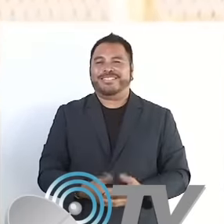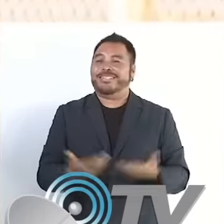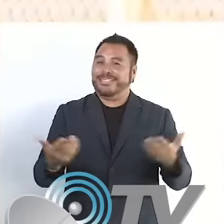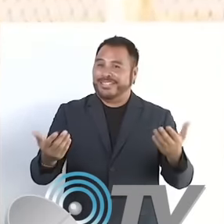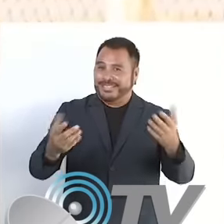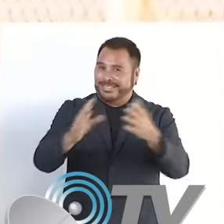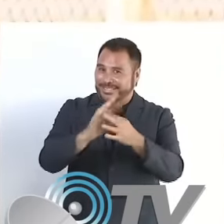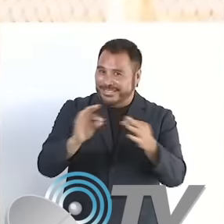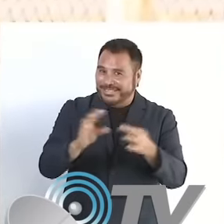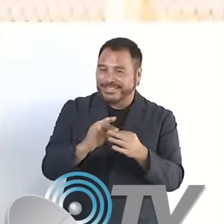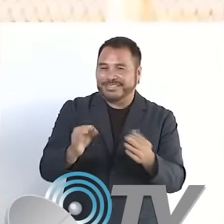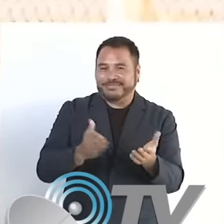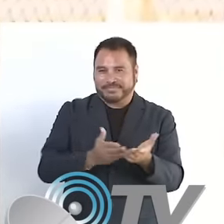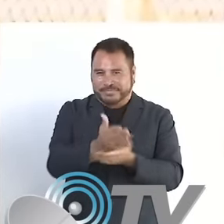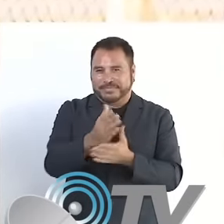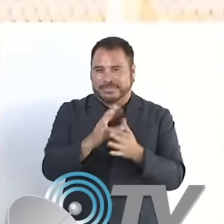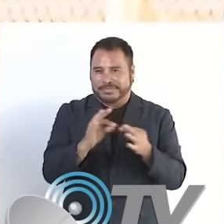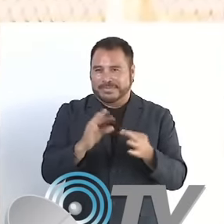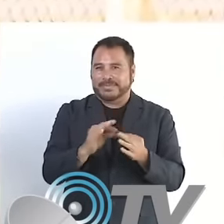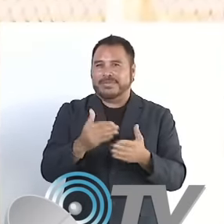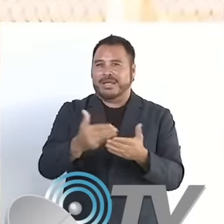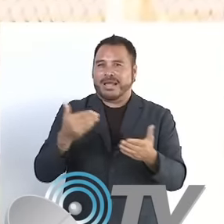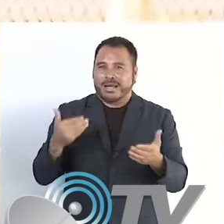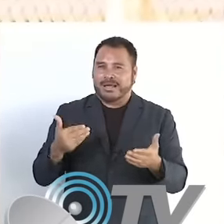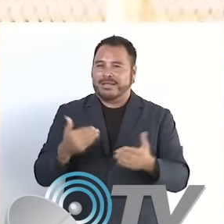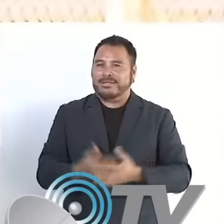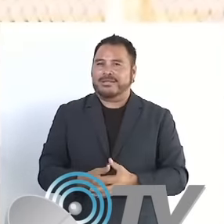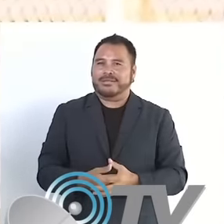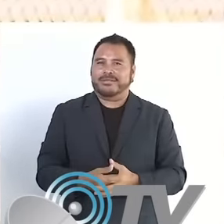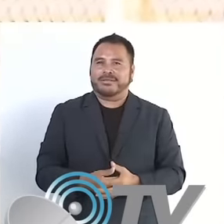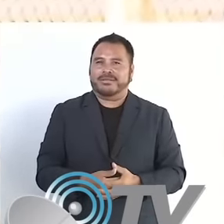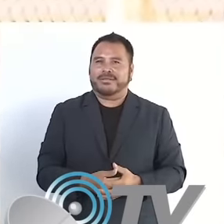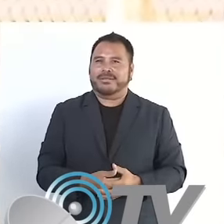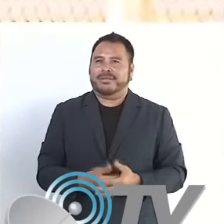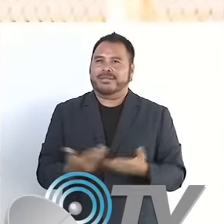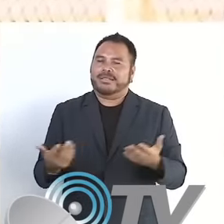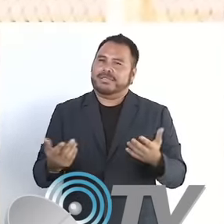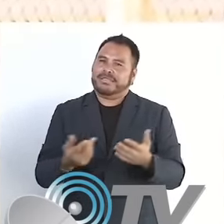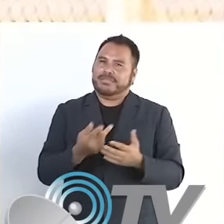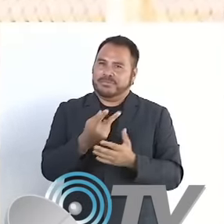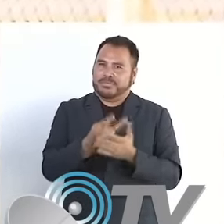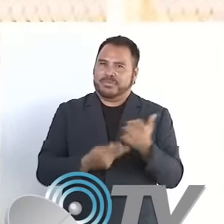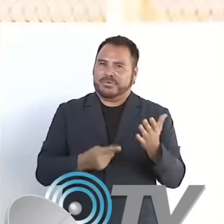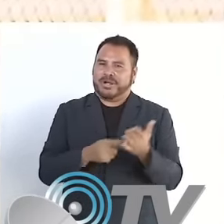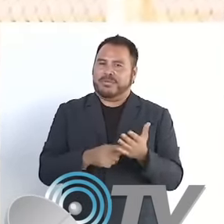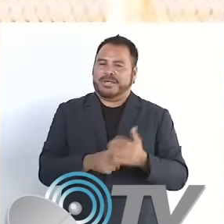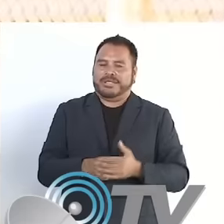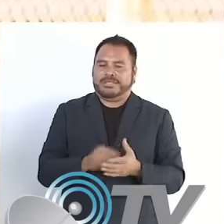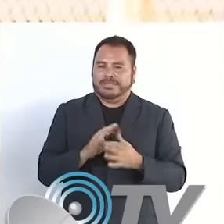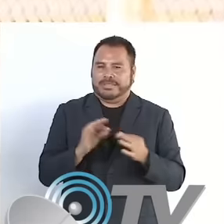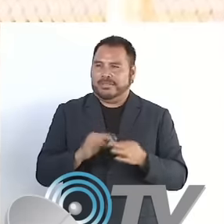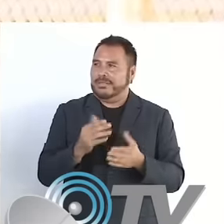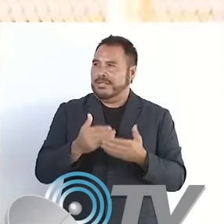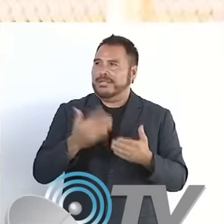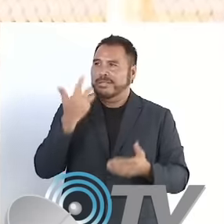Antes de mi intervención, porque no estaba en programa, quiero